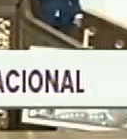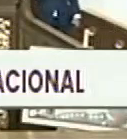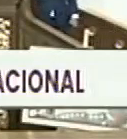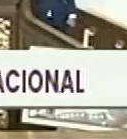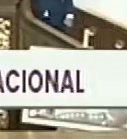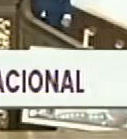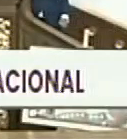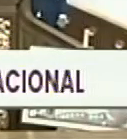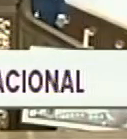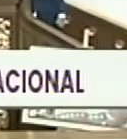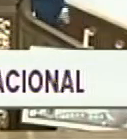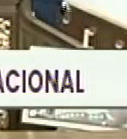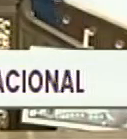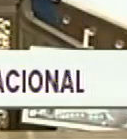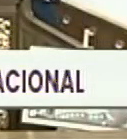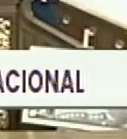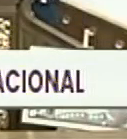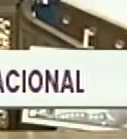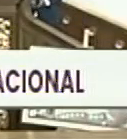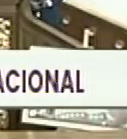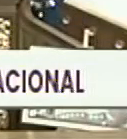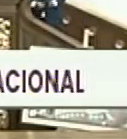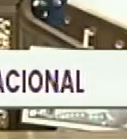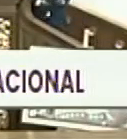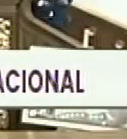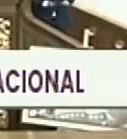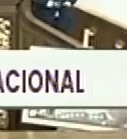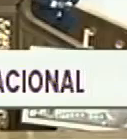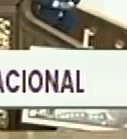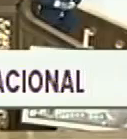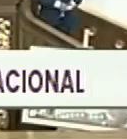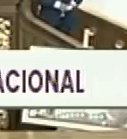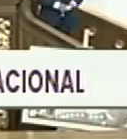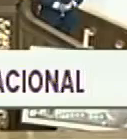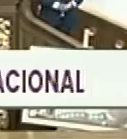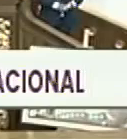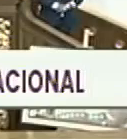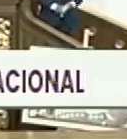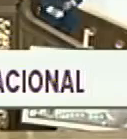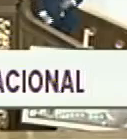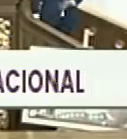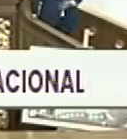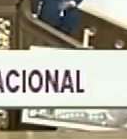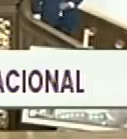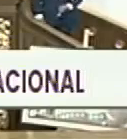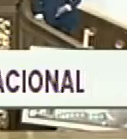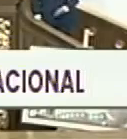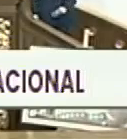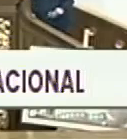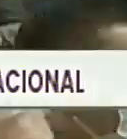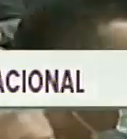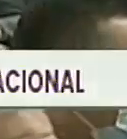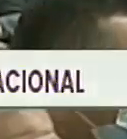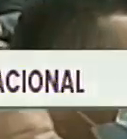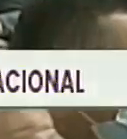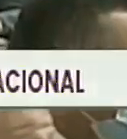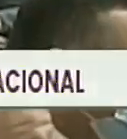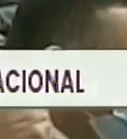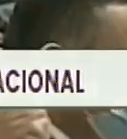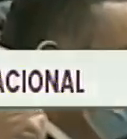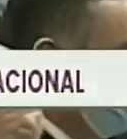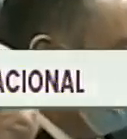los integrantes de este comité, que además de los 11 diputados y diputadas también se incorporaron, tal cual